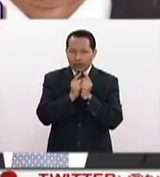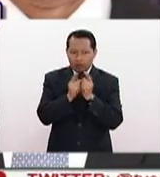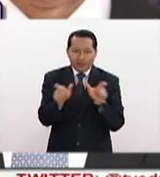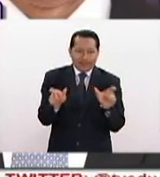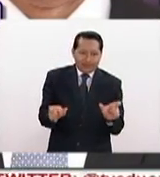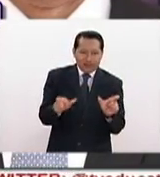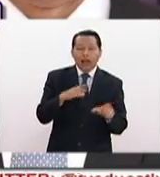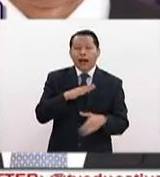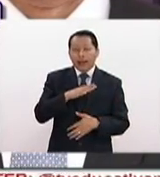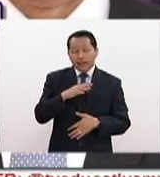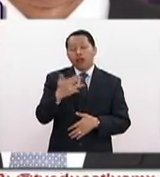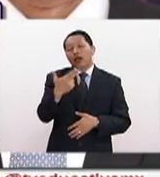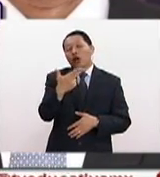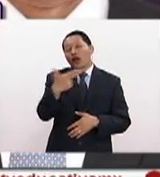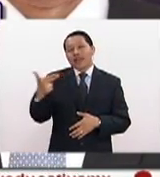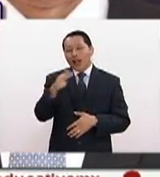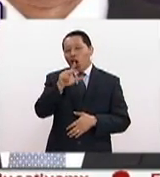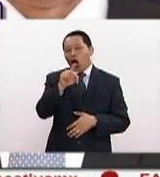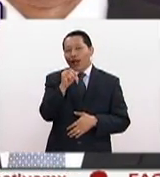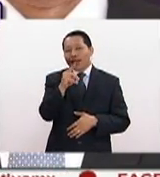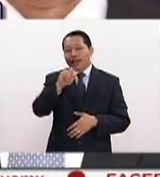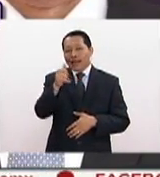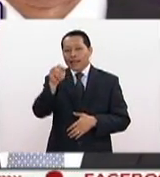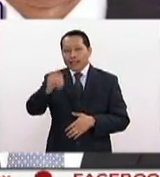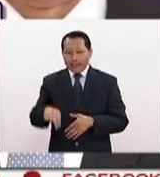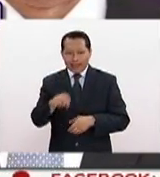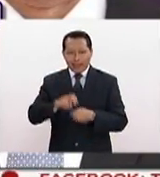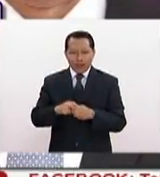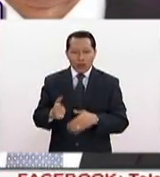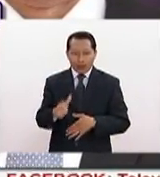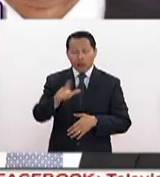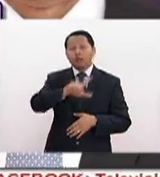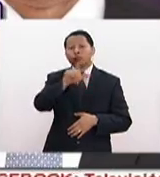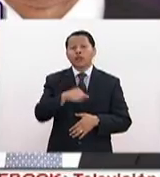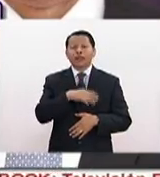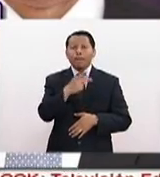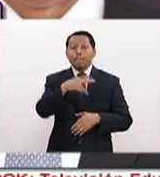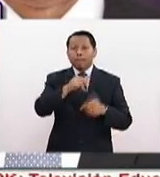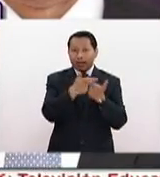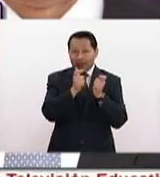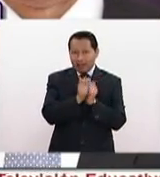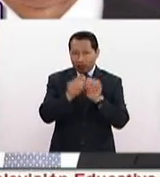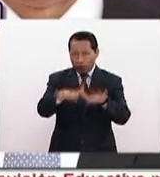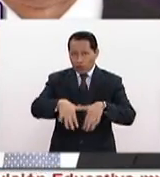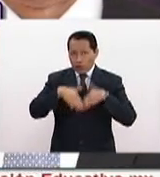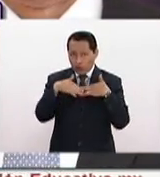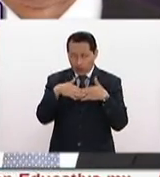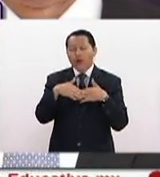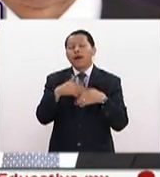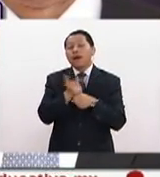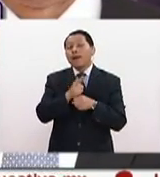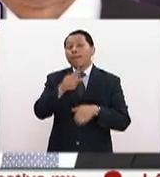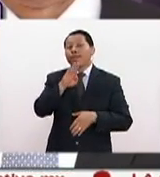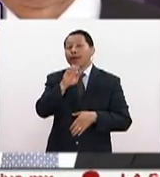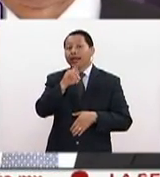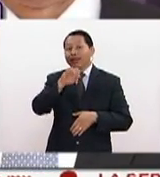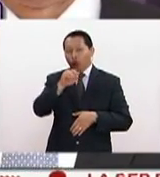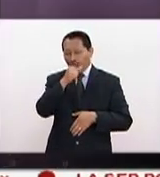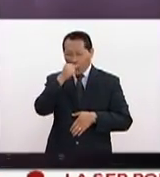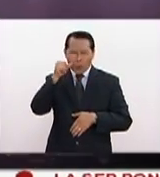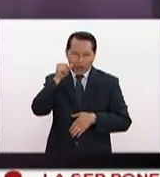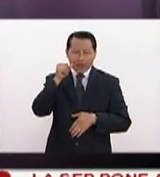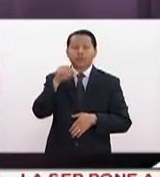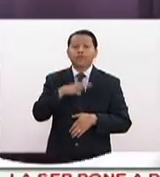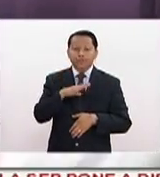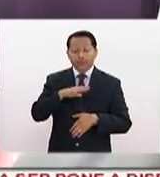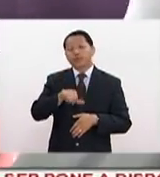Hotel Holiday Inn de Durango. Posteriormente se reunirá con militantes del PRI en el Auditorio Licenciado Benito Juárez. En Veracruz, el